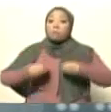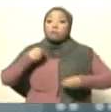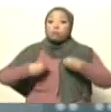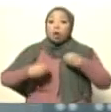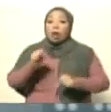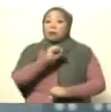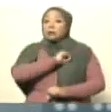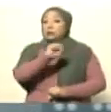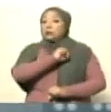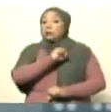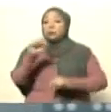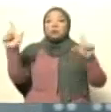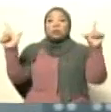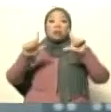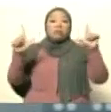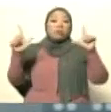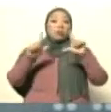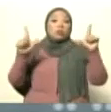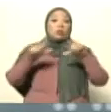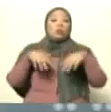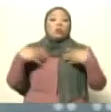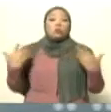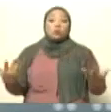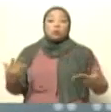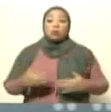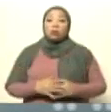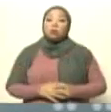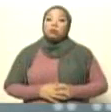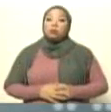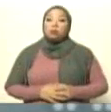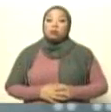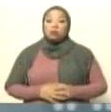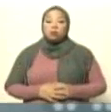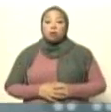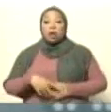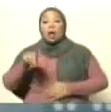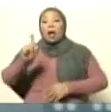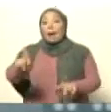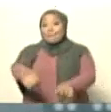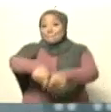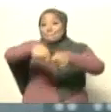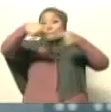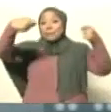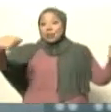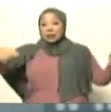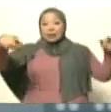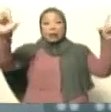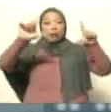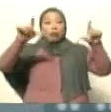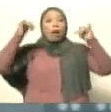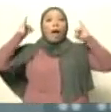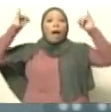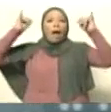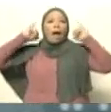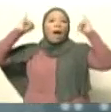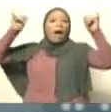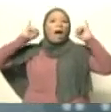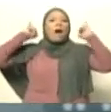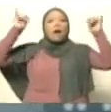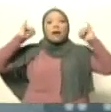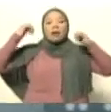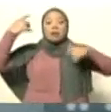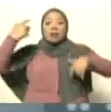Los canales de televisión del momento y la gran prensa celebra el triunfo de